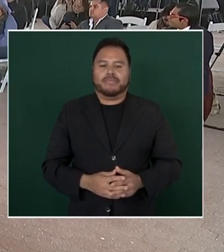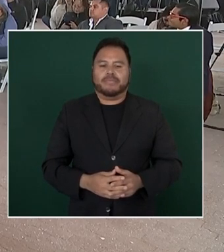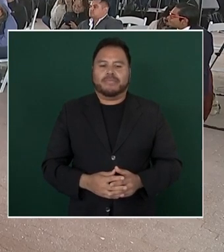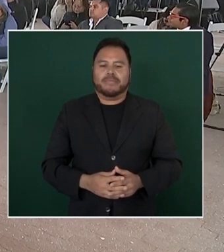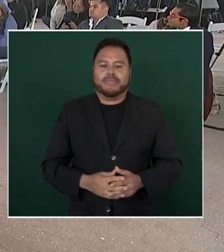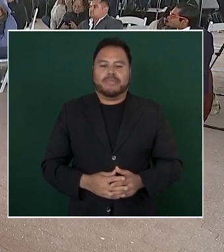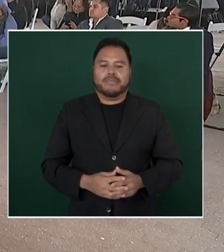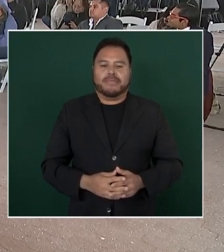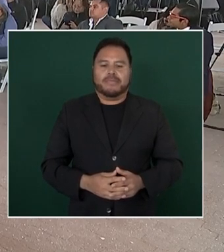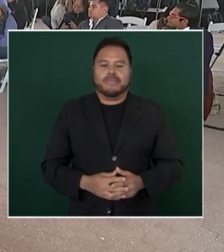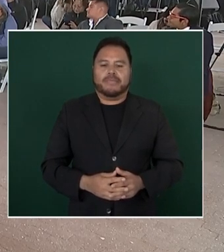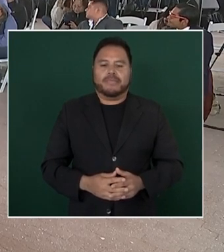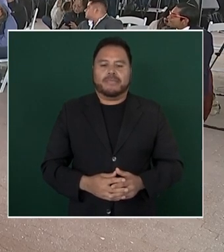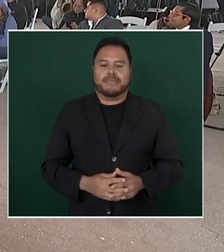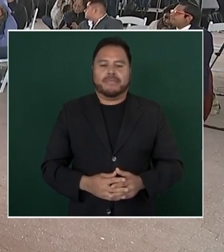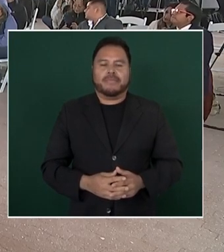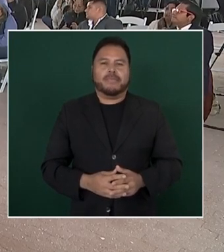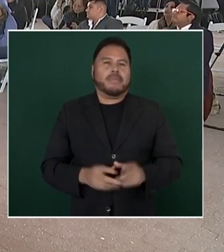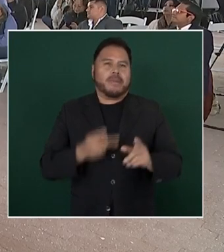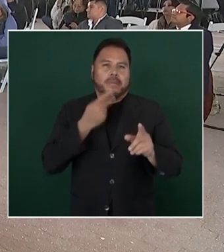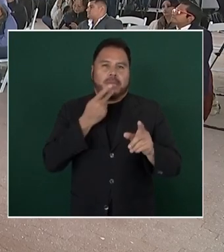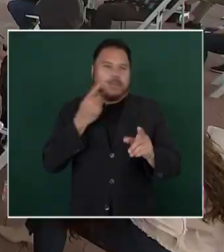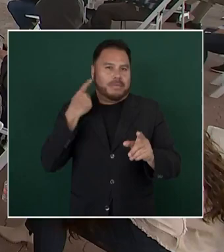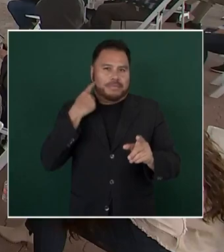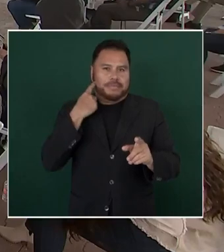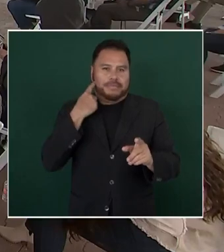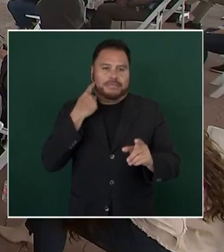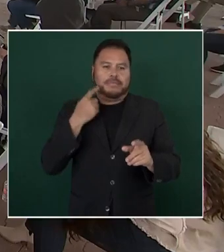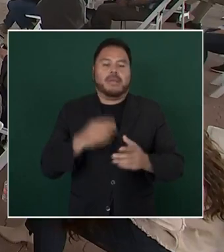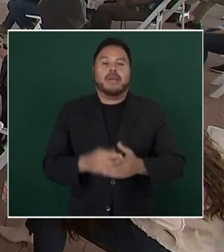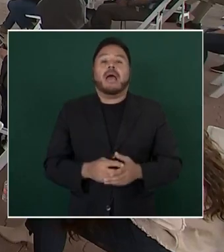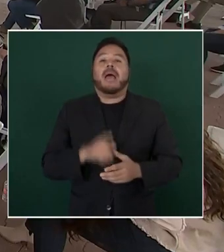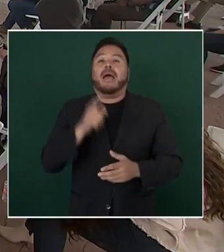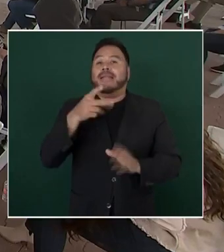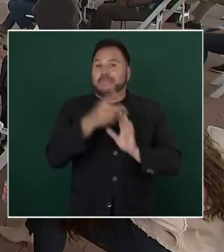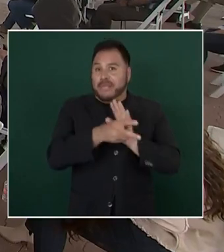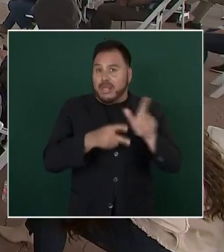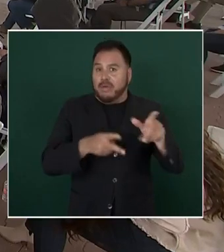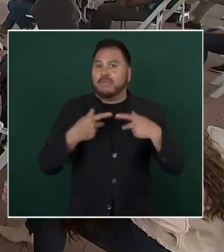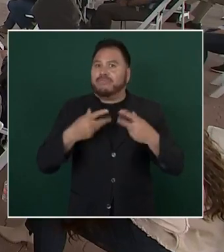concepto que usted haya tenido? No, la gente la ve bastante, por eso.